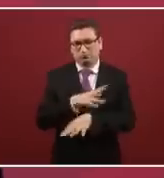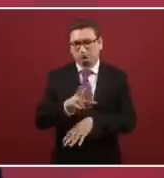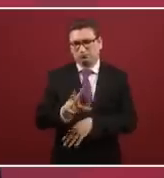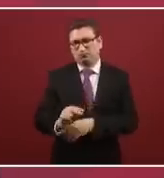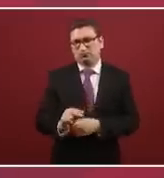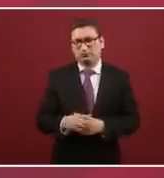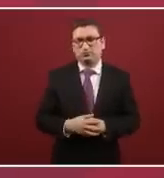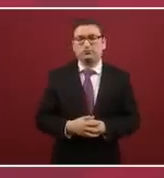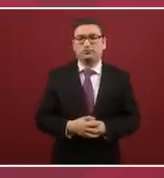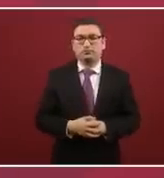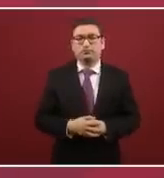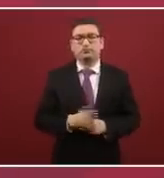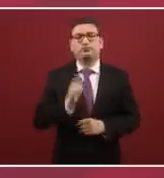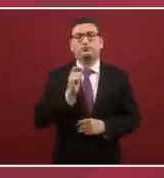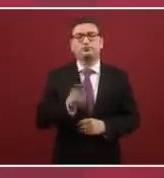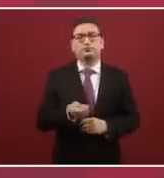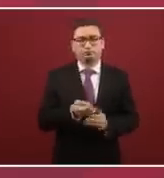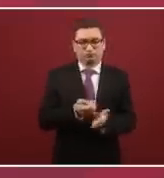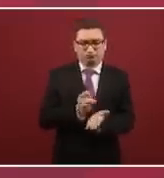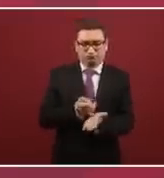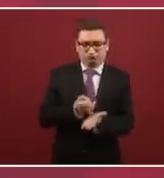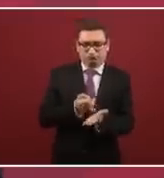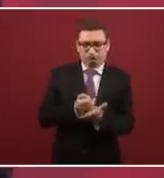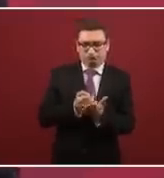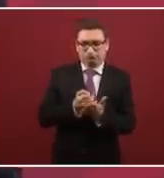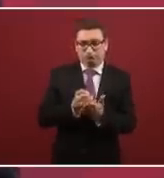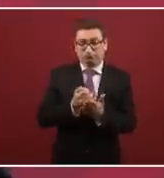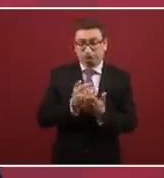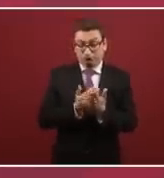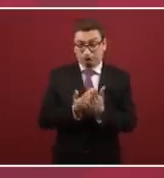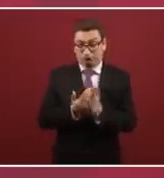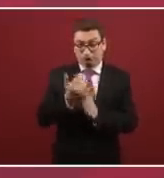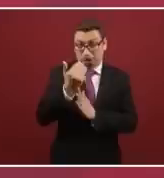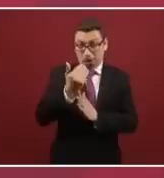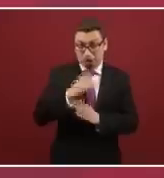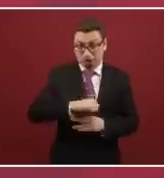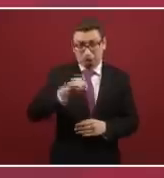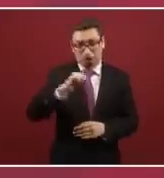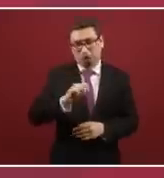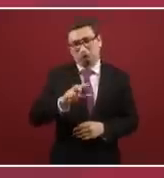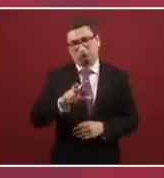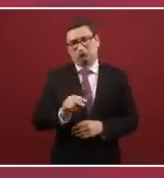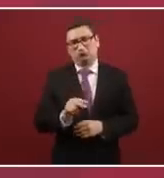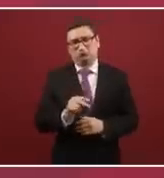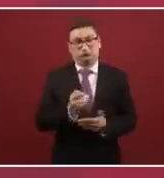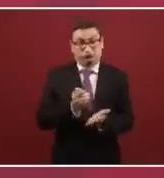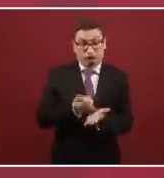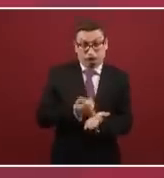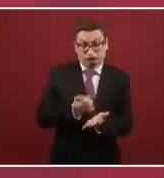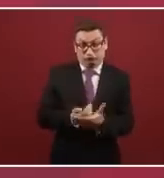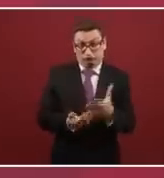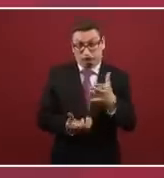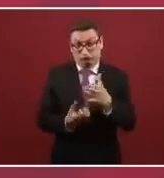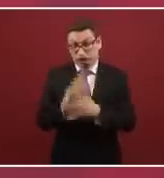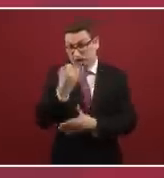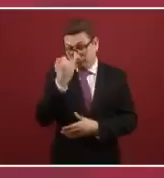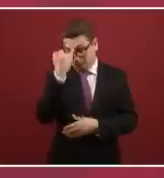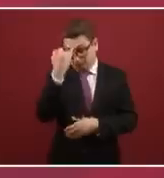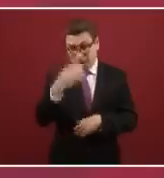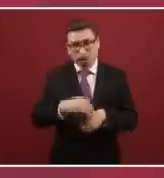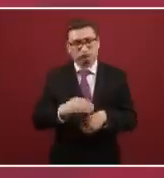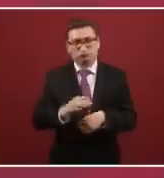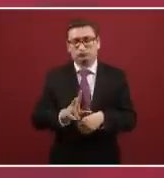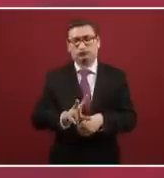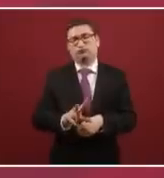que implica también no aumentar impuestos, no crear impuestos nuevos, dejar